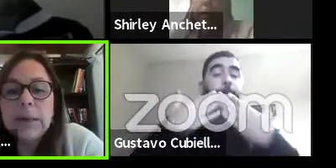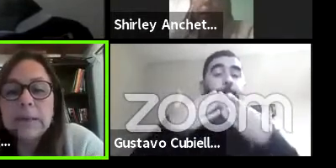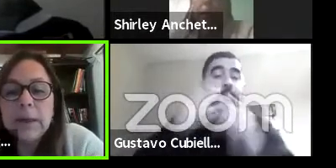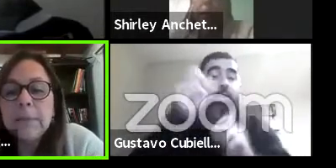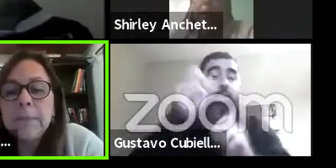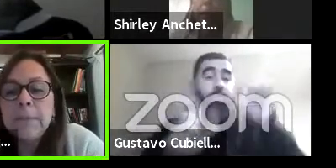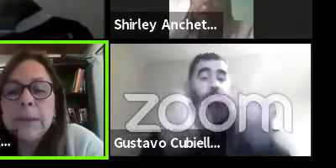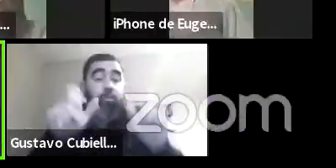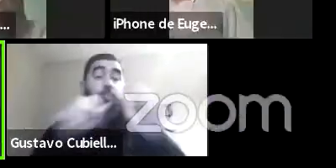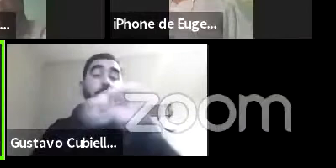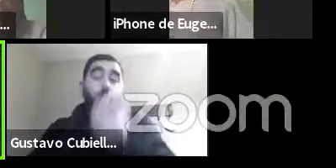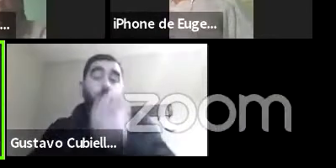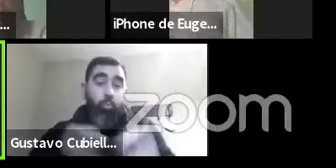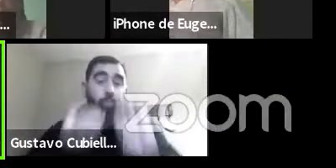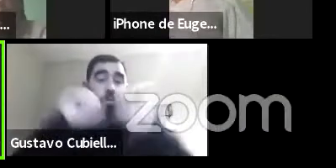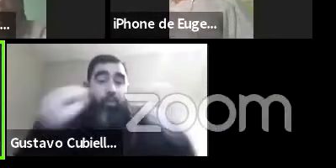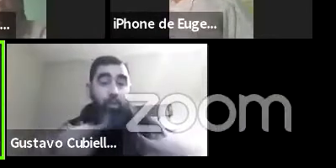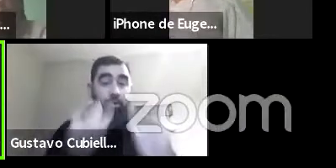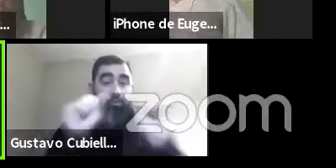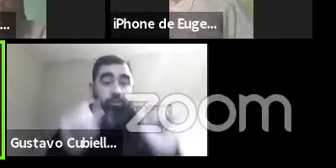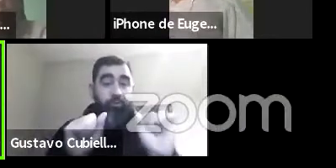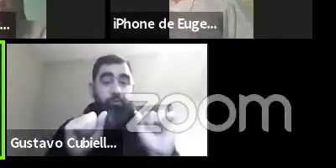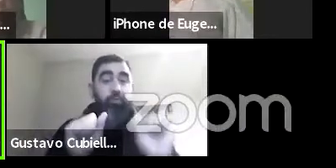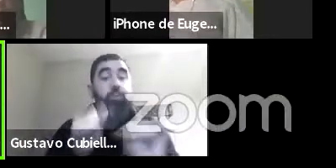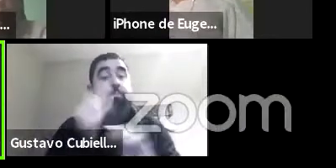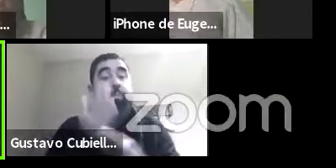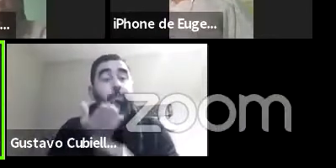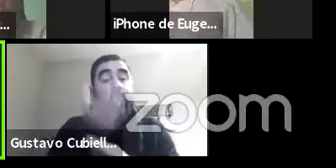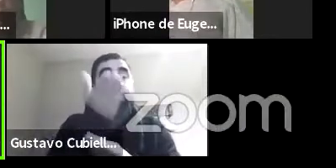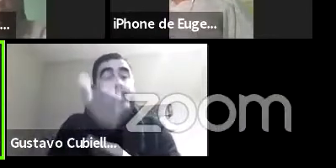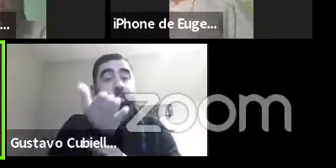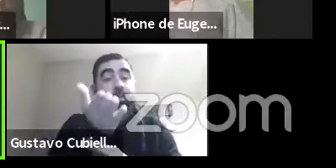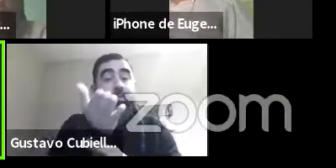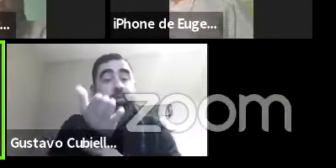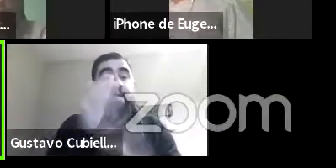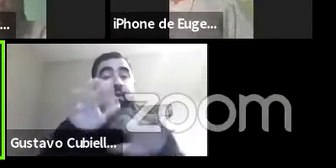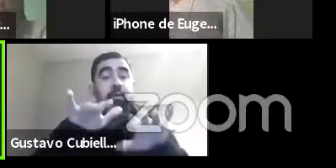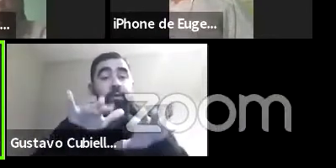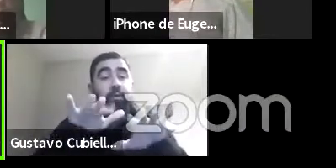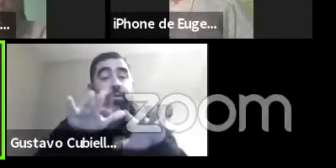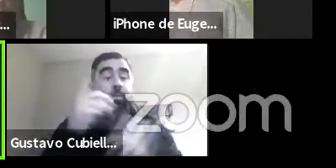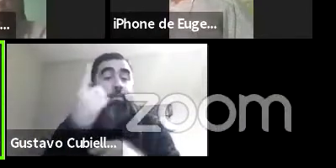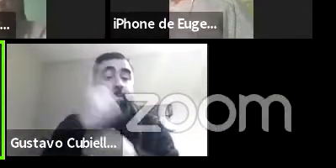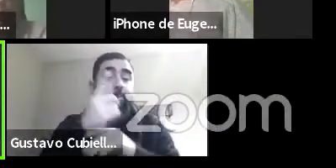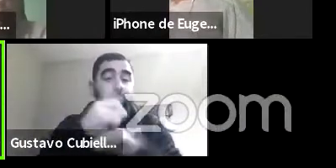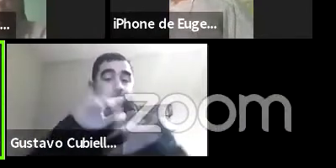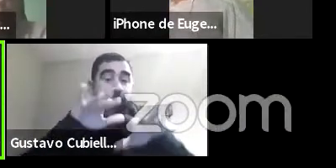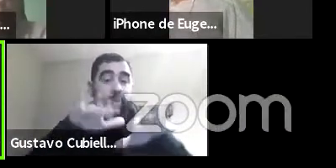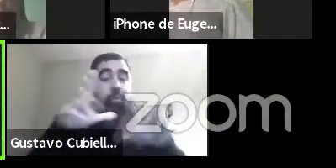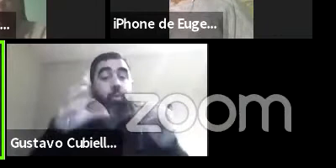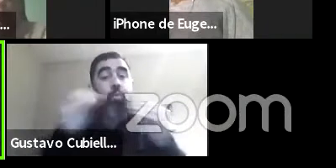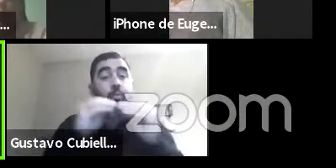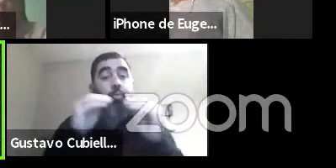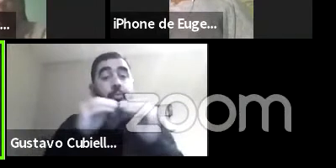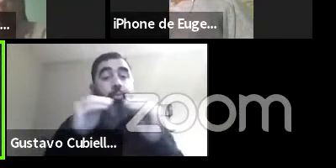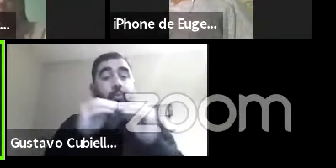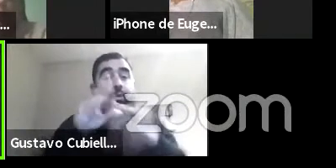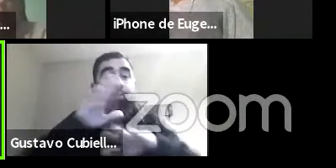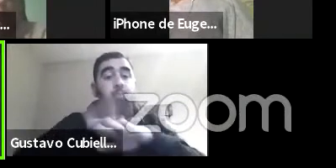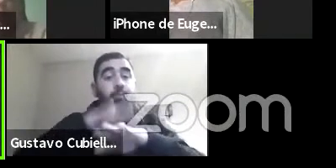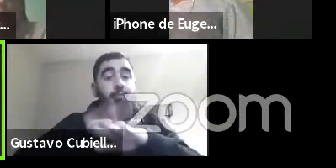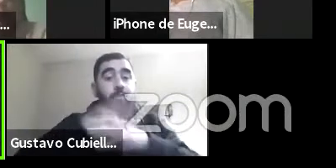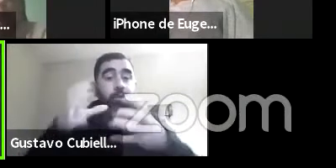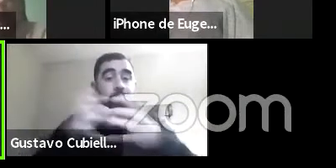y puedan hacer, a las que les pedimos que las escriban por el chat, que hay una compañera del